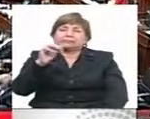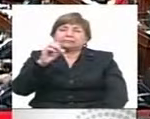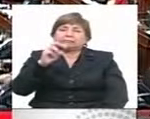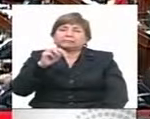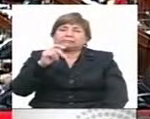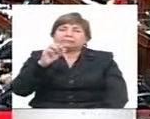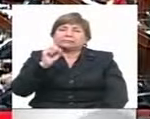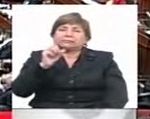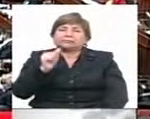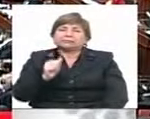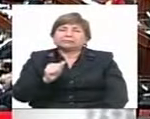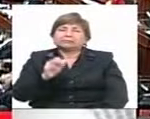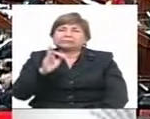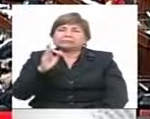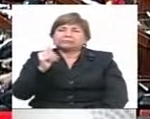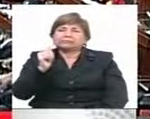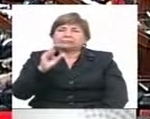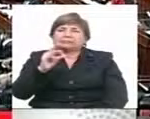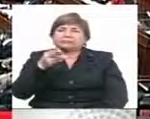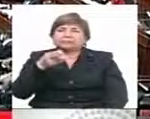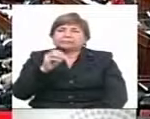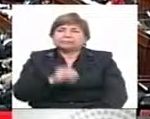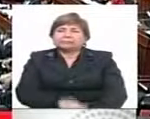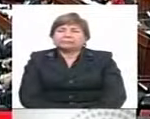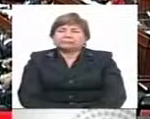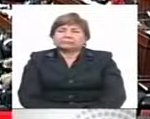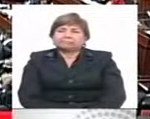Fallo por 2 minutos.